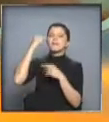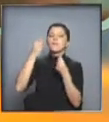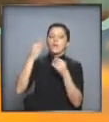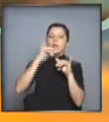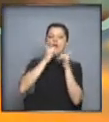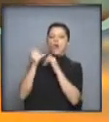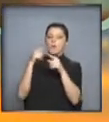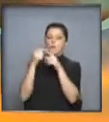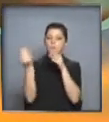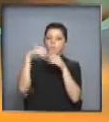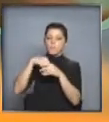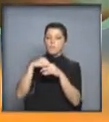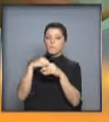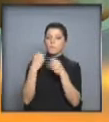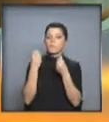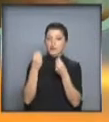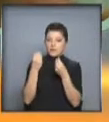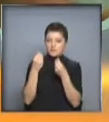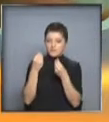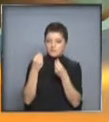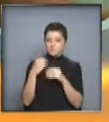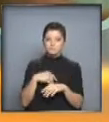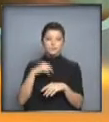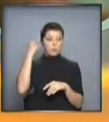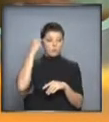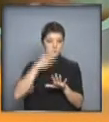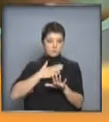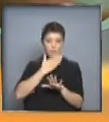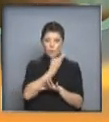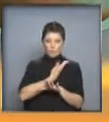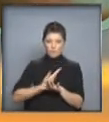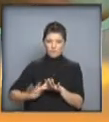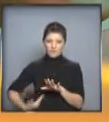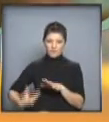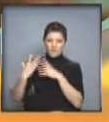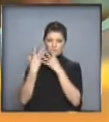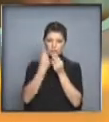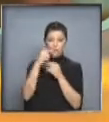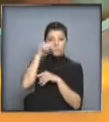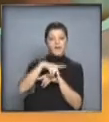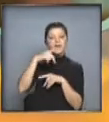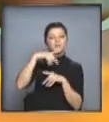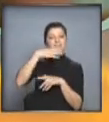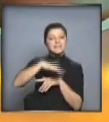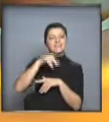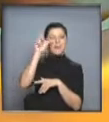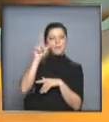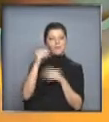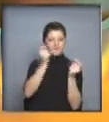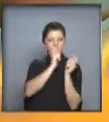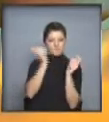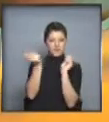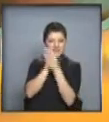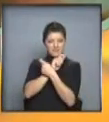militar? Yo creo que desde el gobierno se les dio a los pibes que crean en un país distinto. Veníamos desde lo que